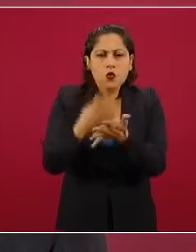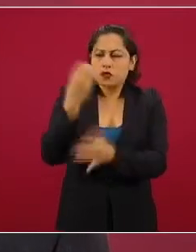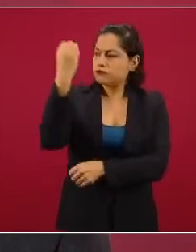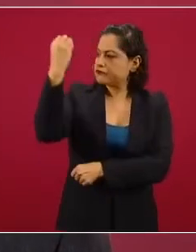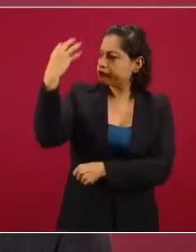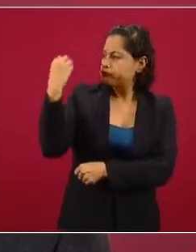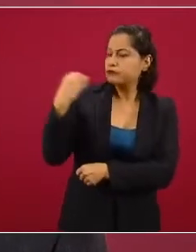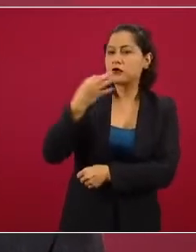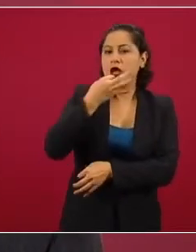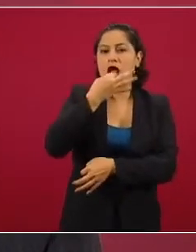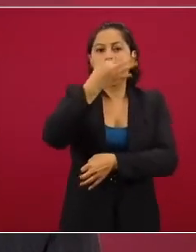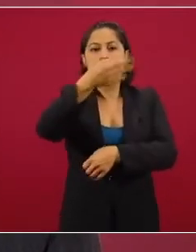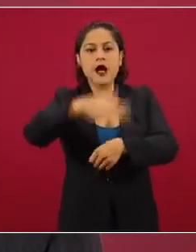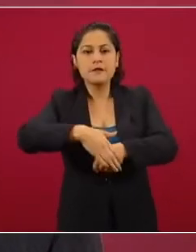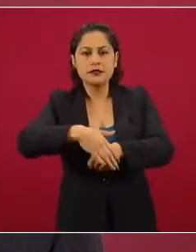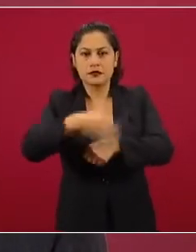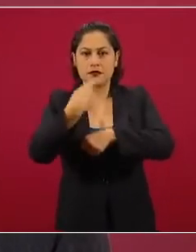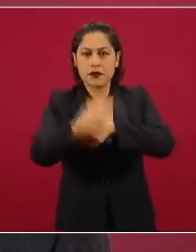epidémica. La siguiente.